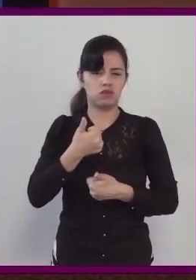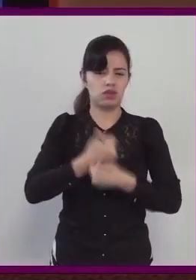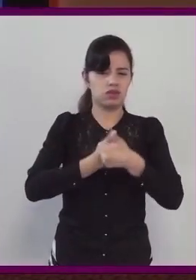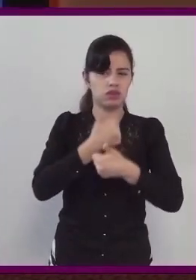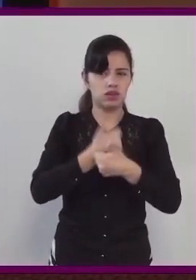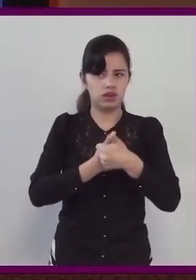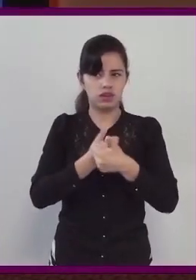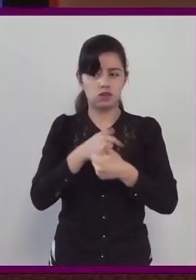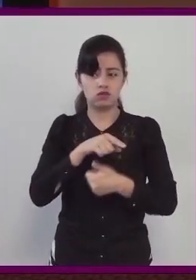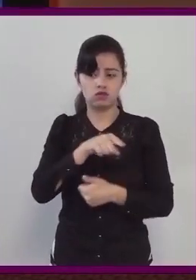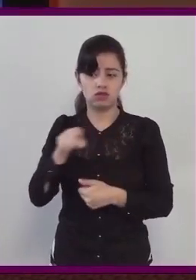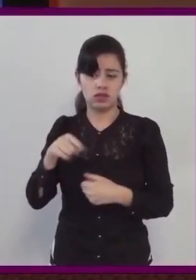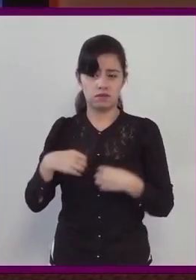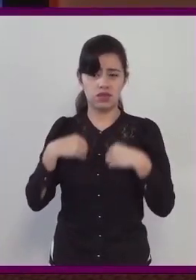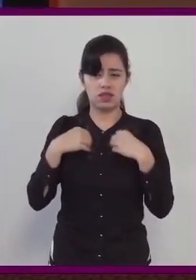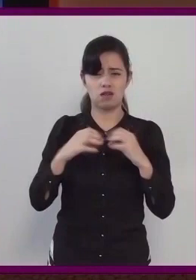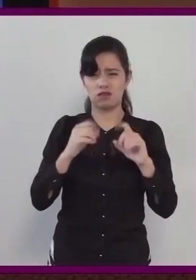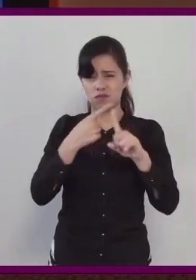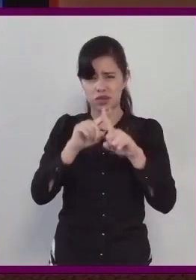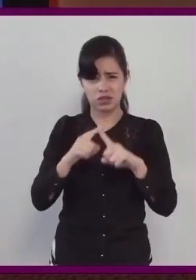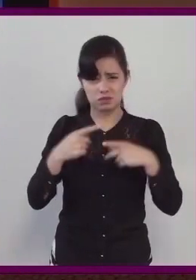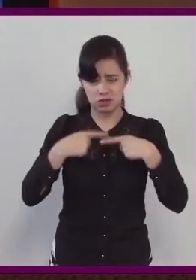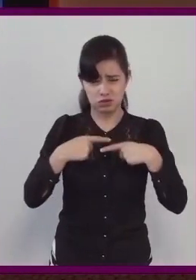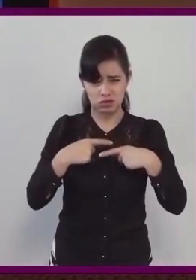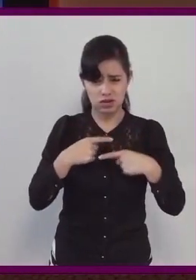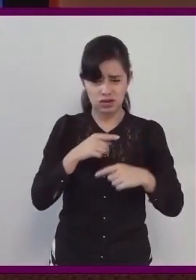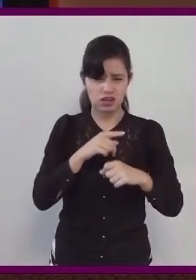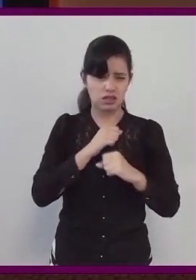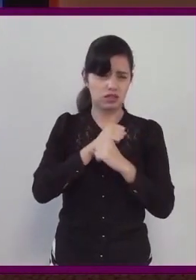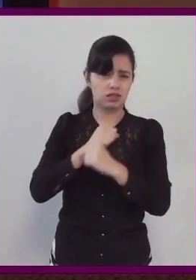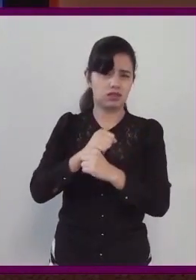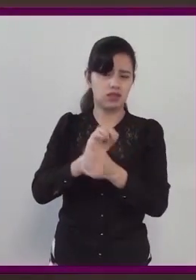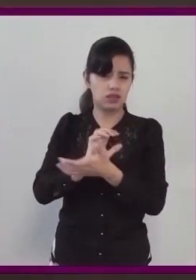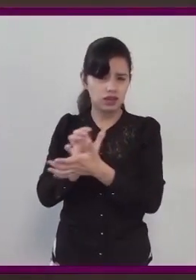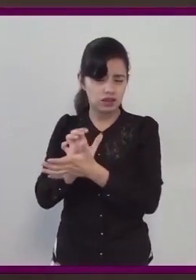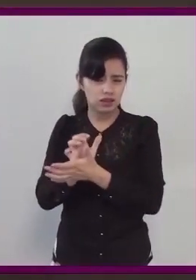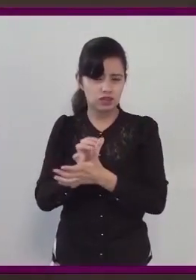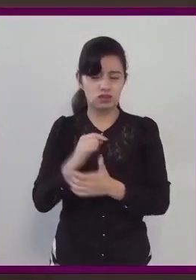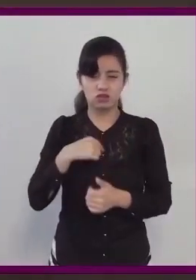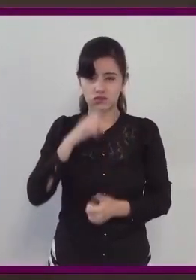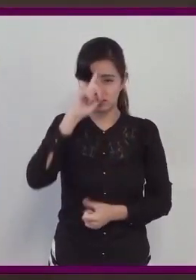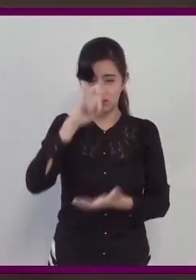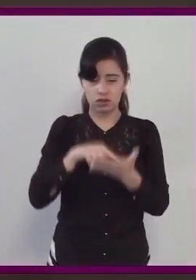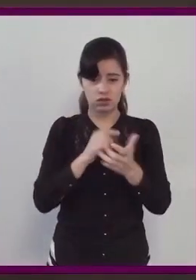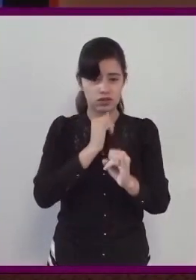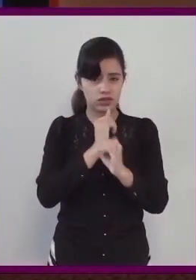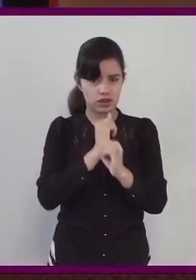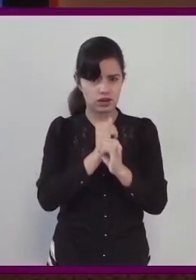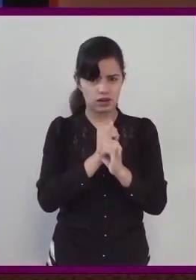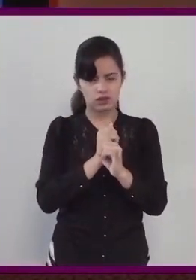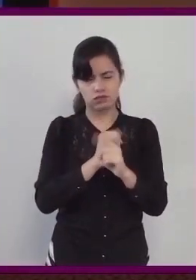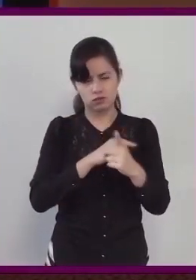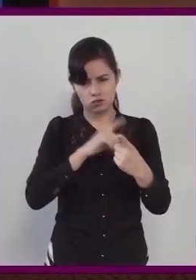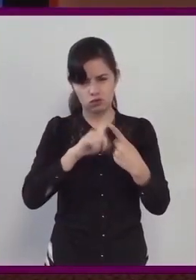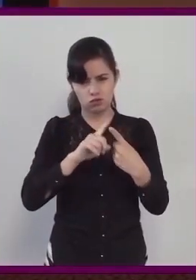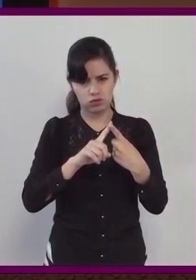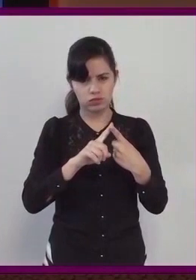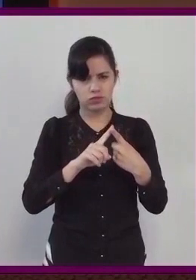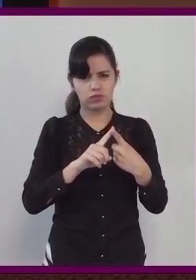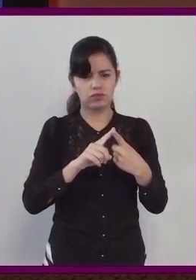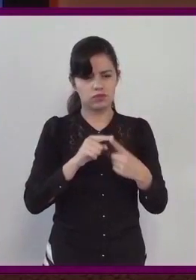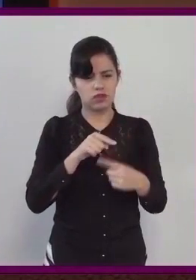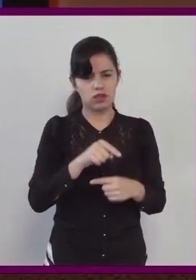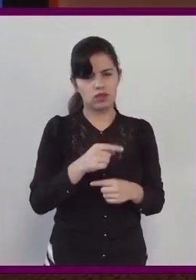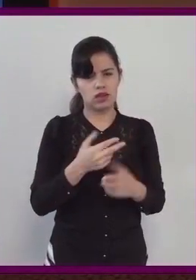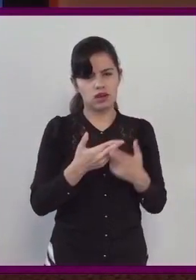versiones que son muy, muy salvajes, tal cual, ¿no? Como a costa de todo, en particular a costa de la